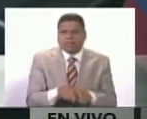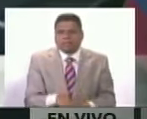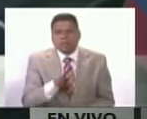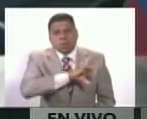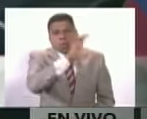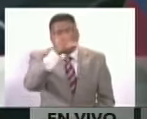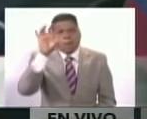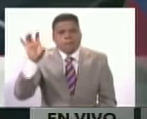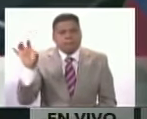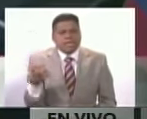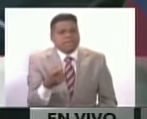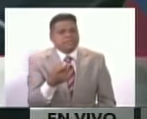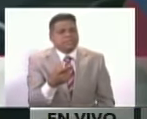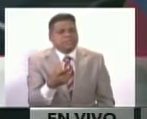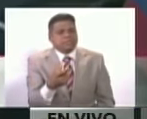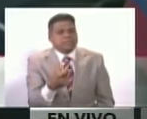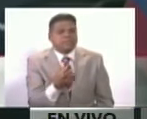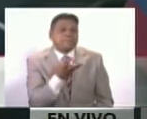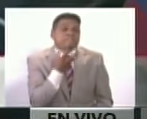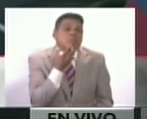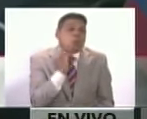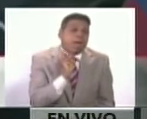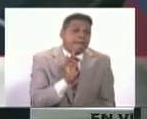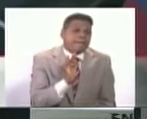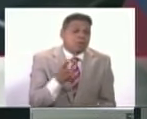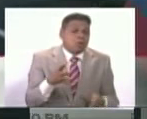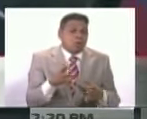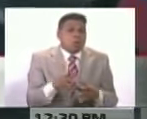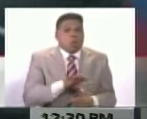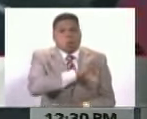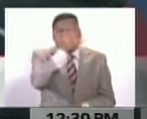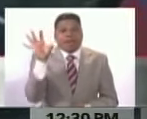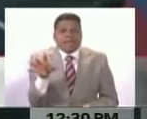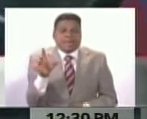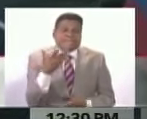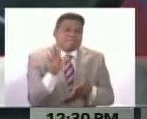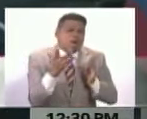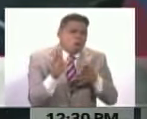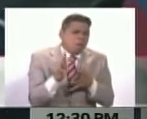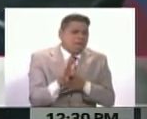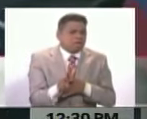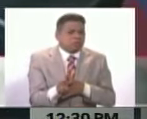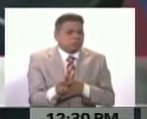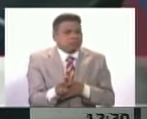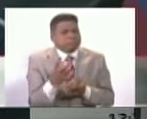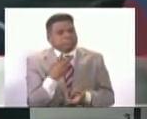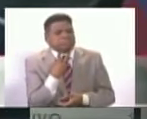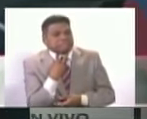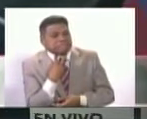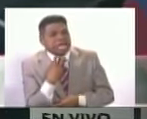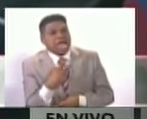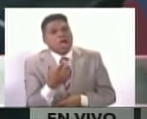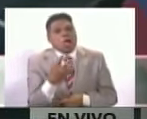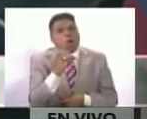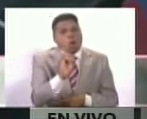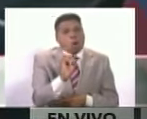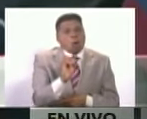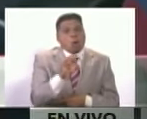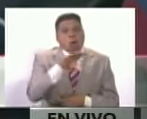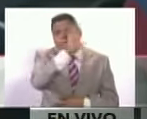o de renta media que un país rico. Y creemos que en muchos casos tenemos que